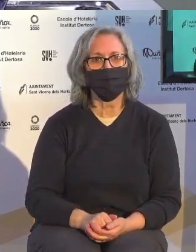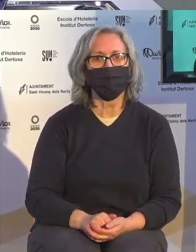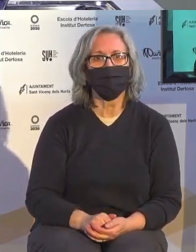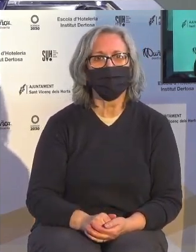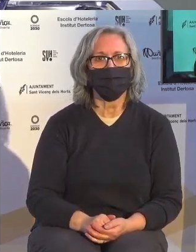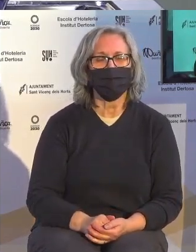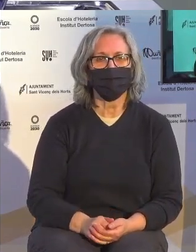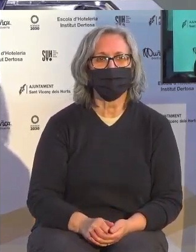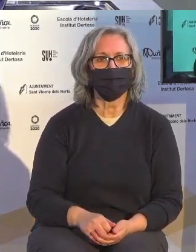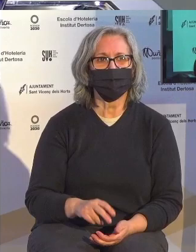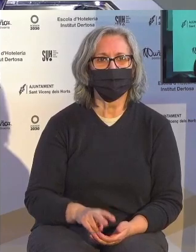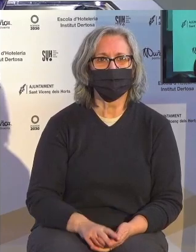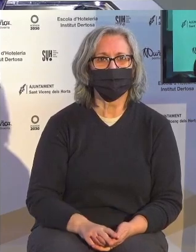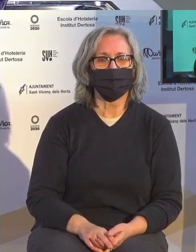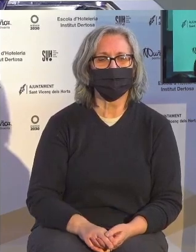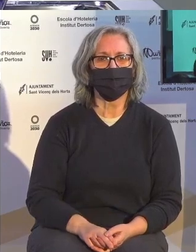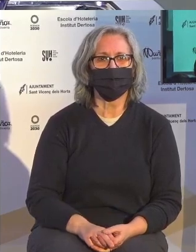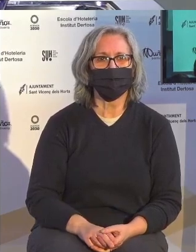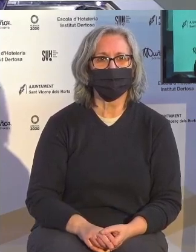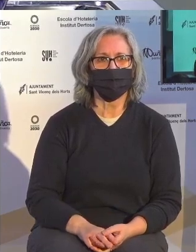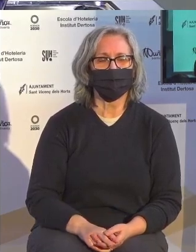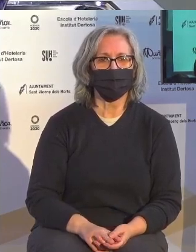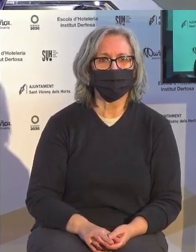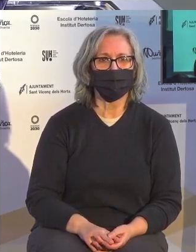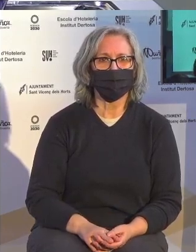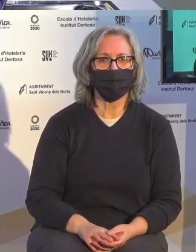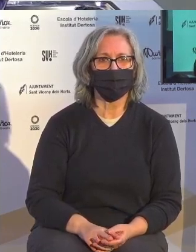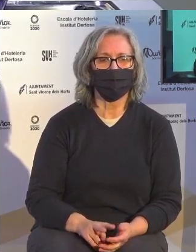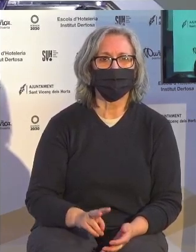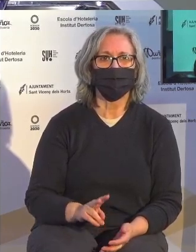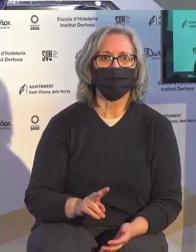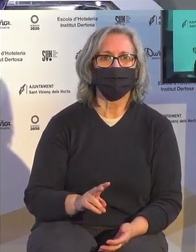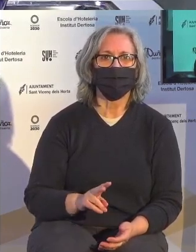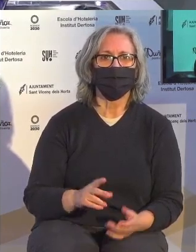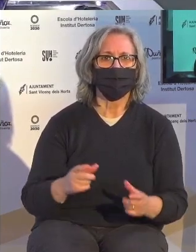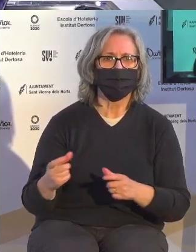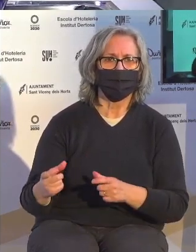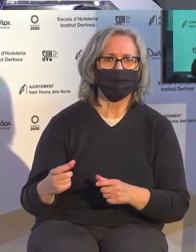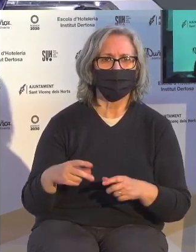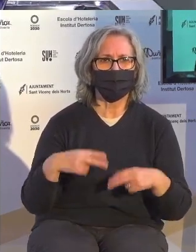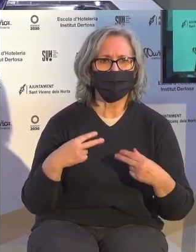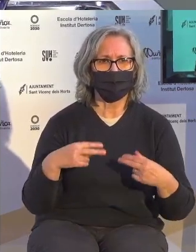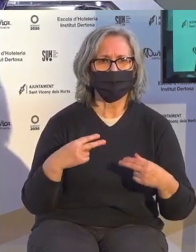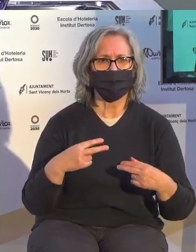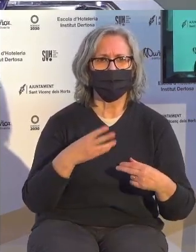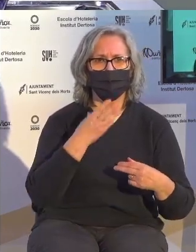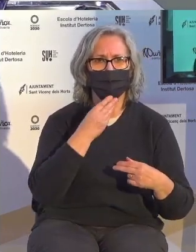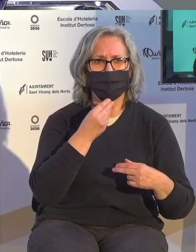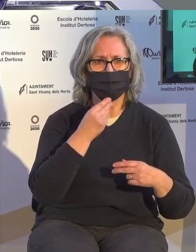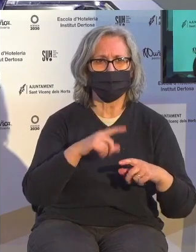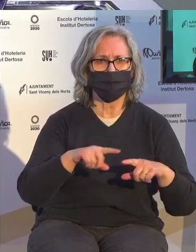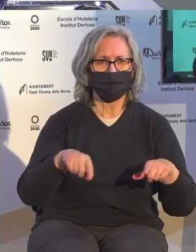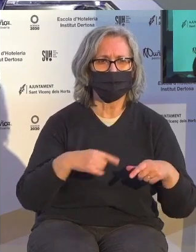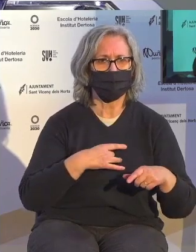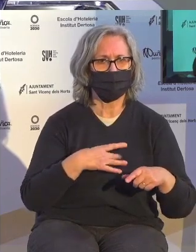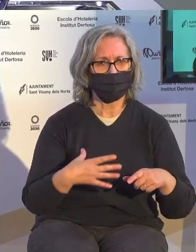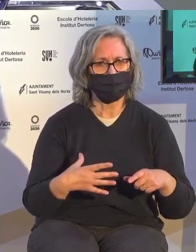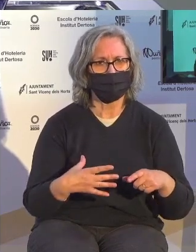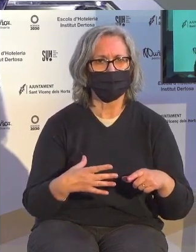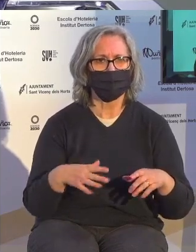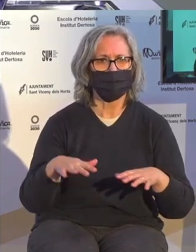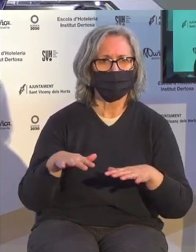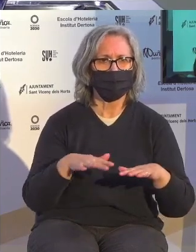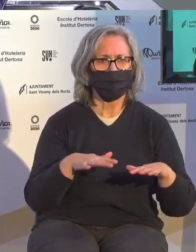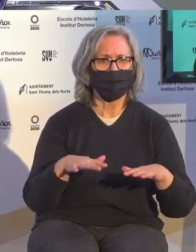plato muy blanco con la sopa bien en roja se ve una un contraste muy bueno y